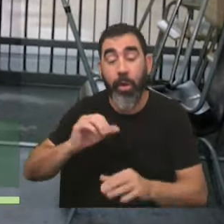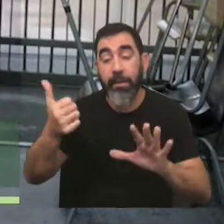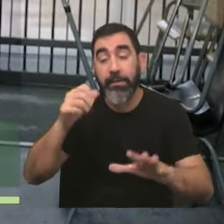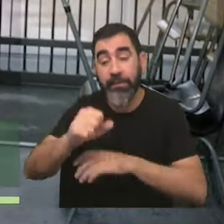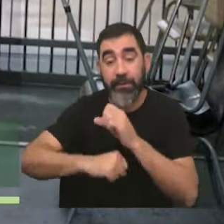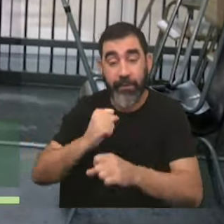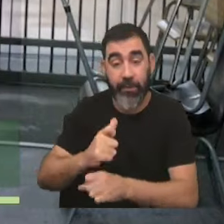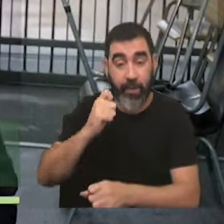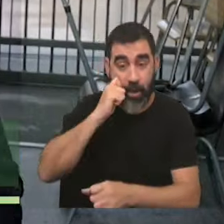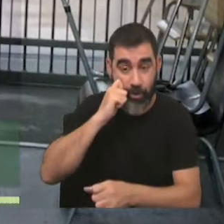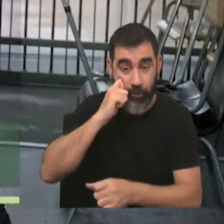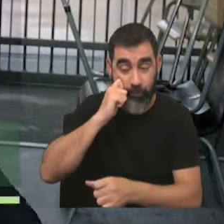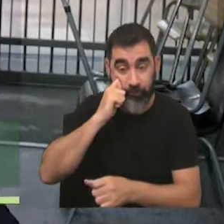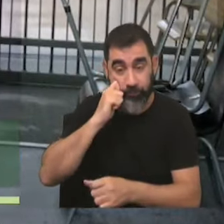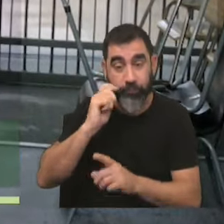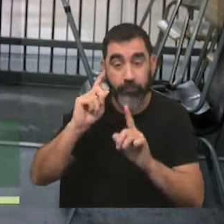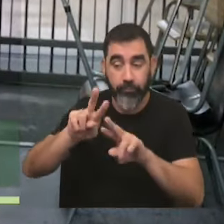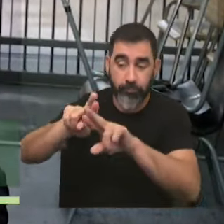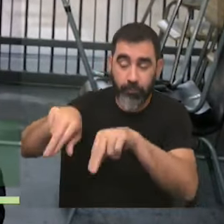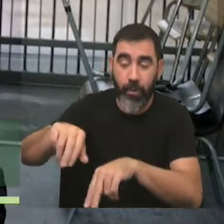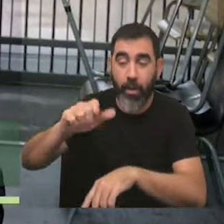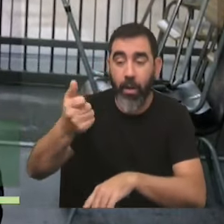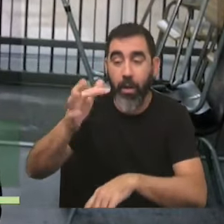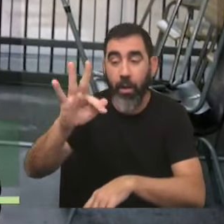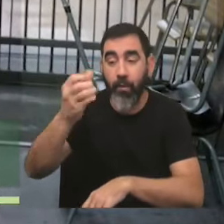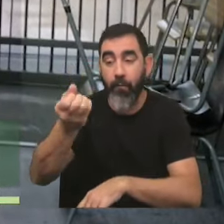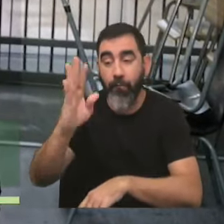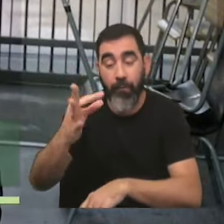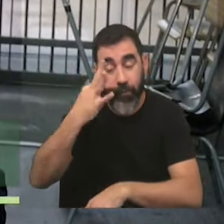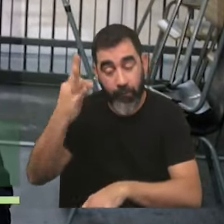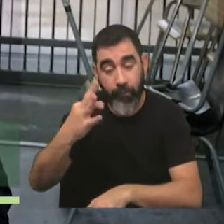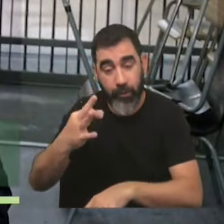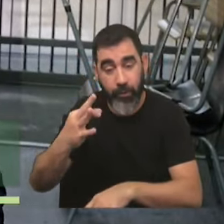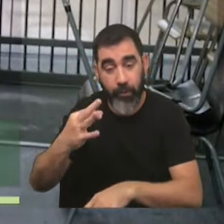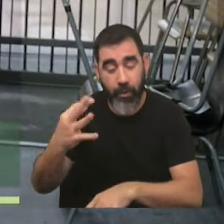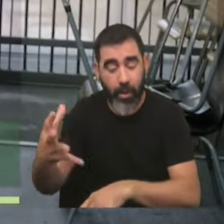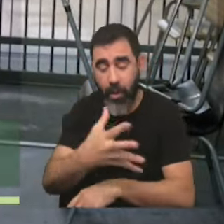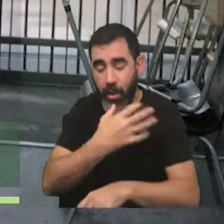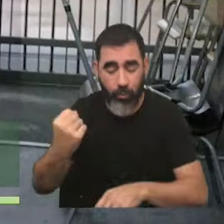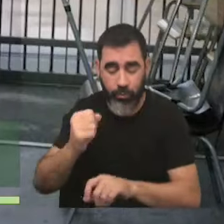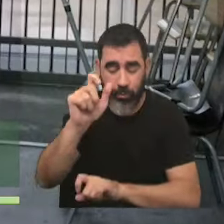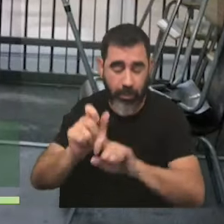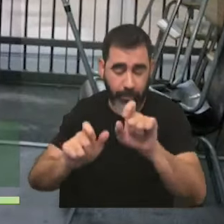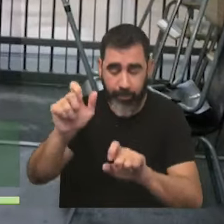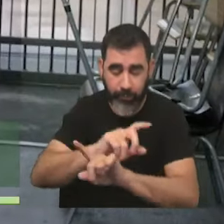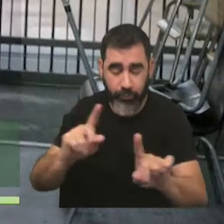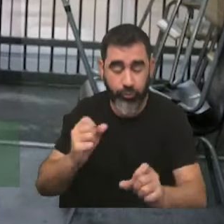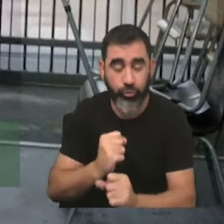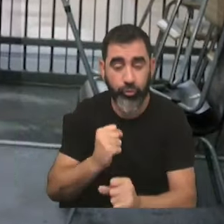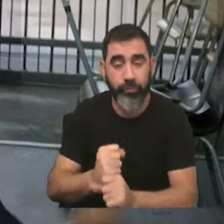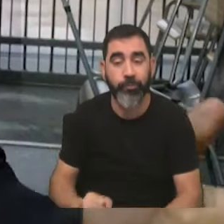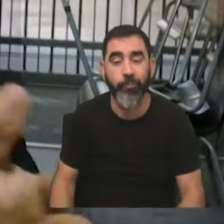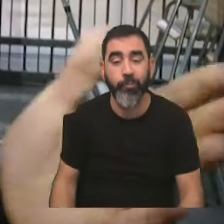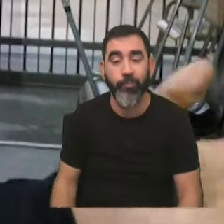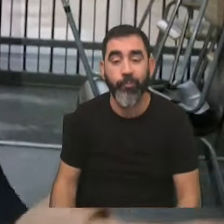de los 60 años y eliminar las saap que son un verdadero fiasco para las personas y para los